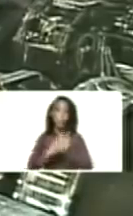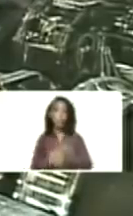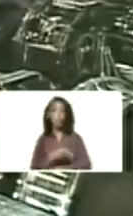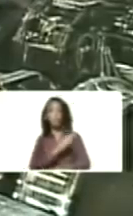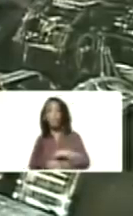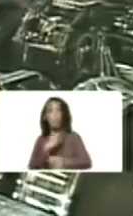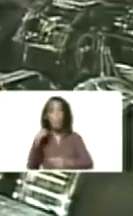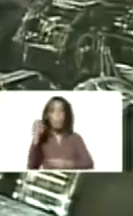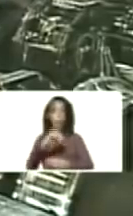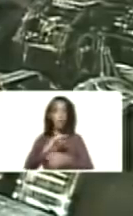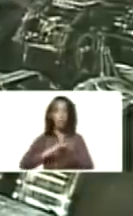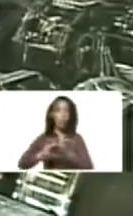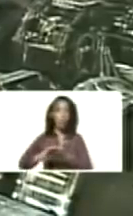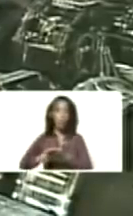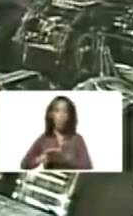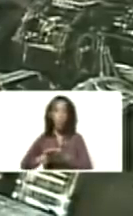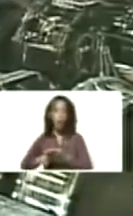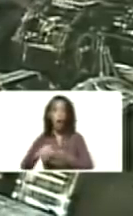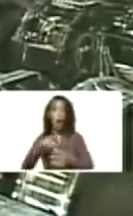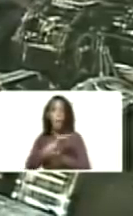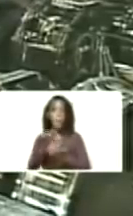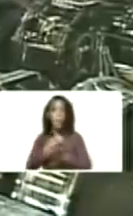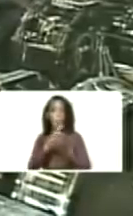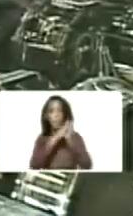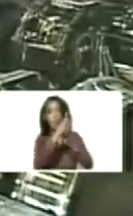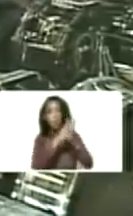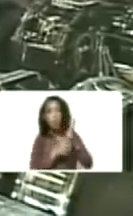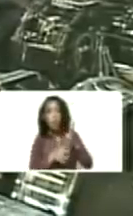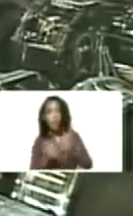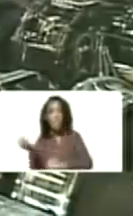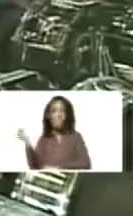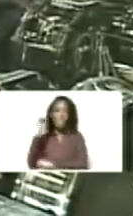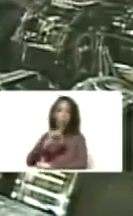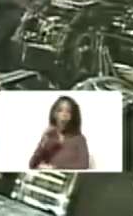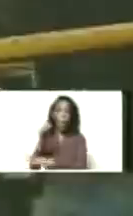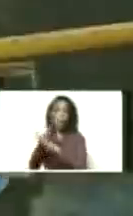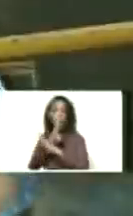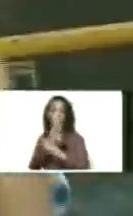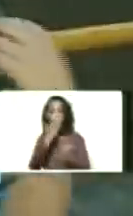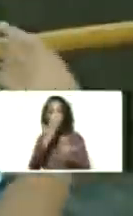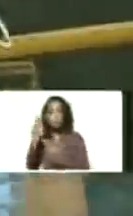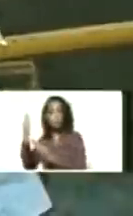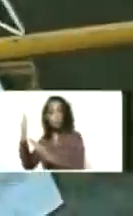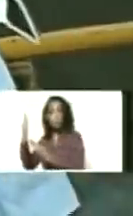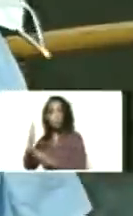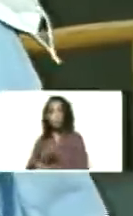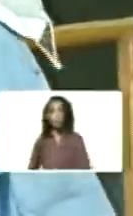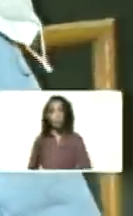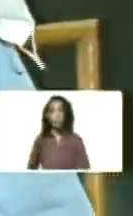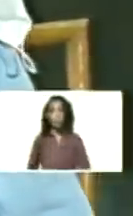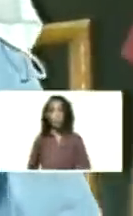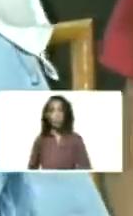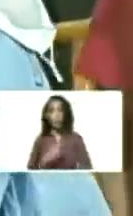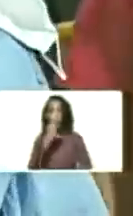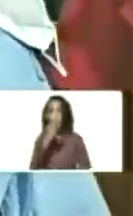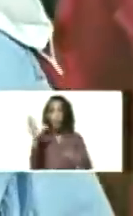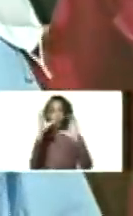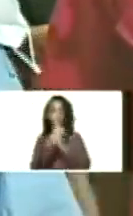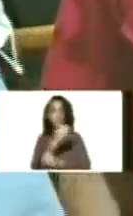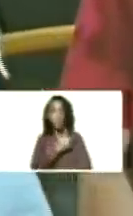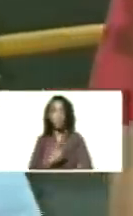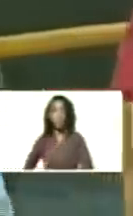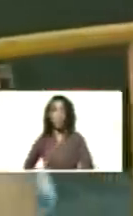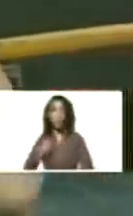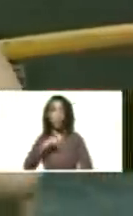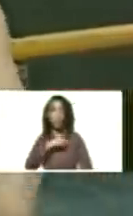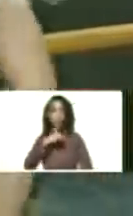nuevas soluciones a problemas estructurales, venciendo el bloqueo. Adelante, compañera. Buenas noches, presidente. Nos